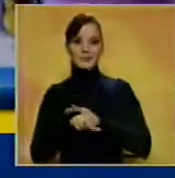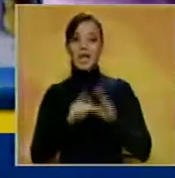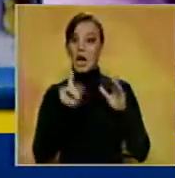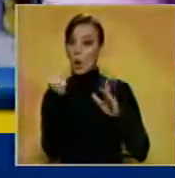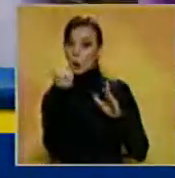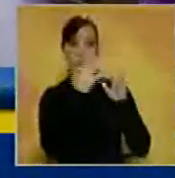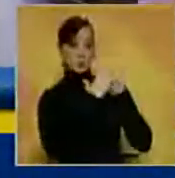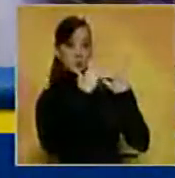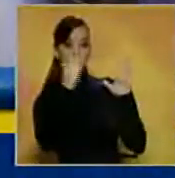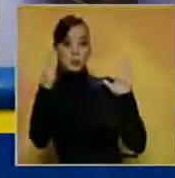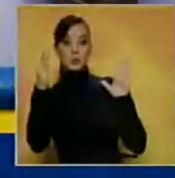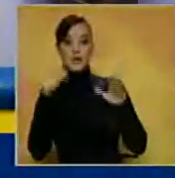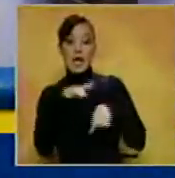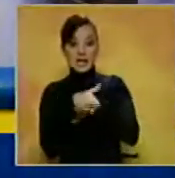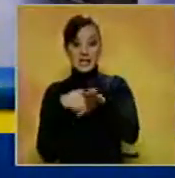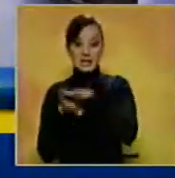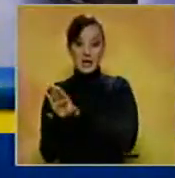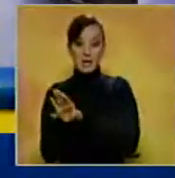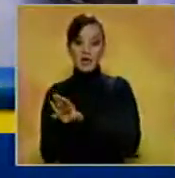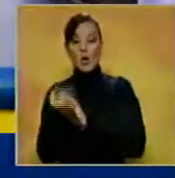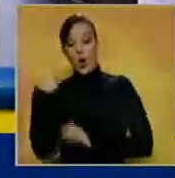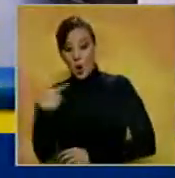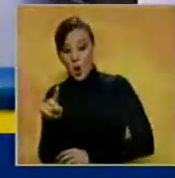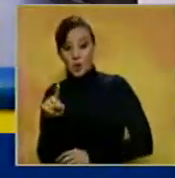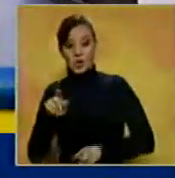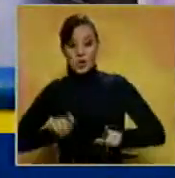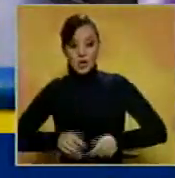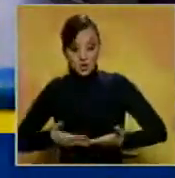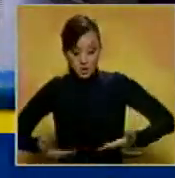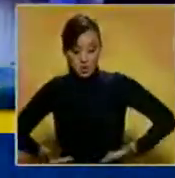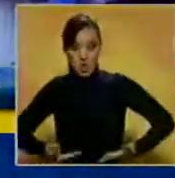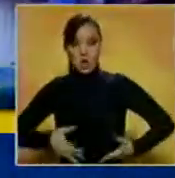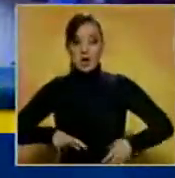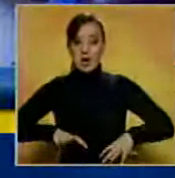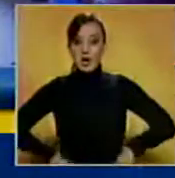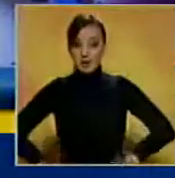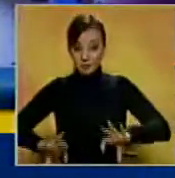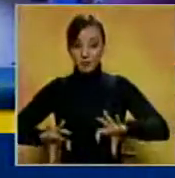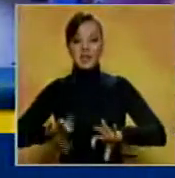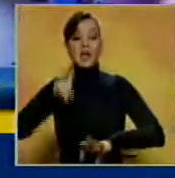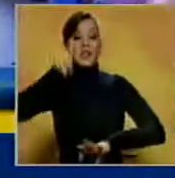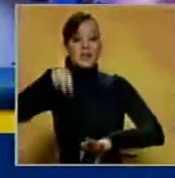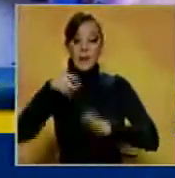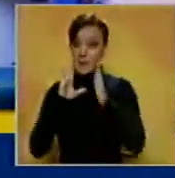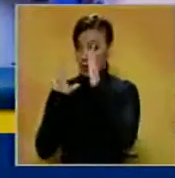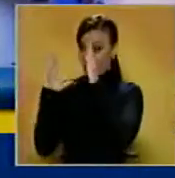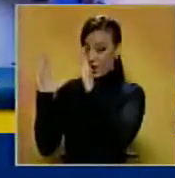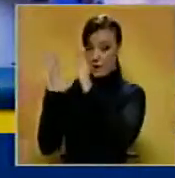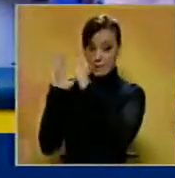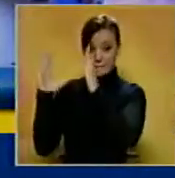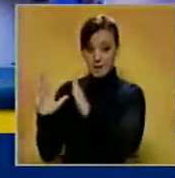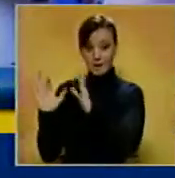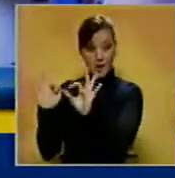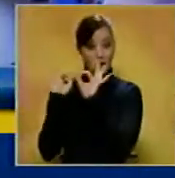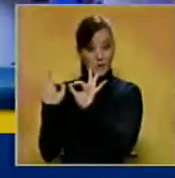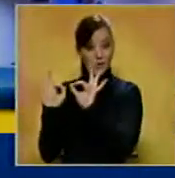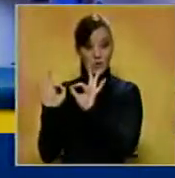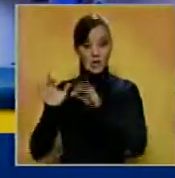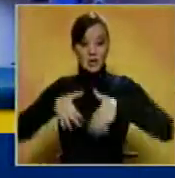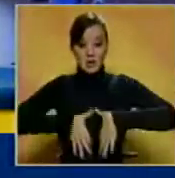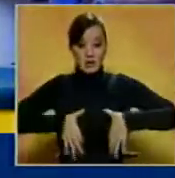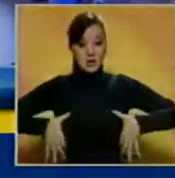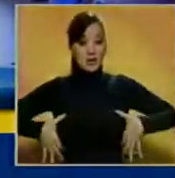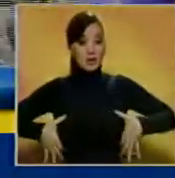para sus múltiples zapatillas, otro para sus shorts y mallas. Y también hay un espacio exclusivo para sus